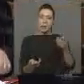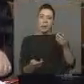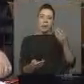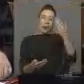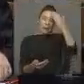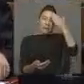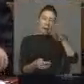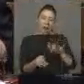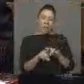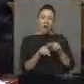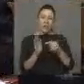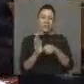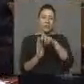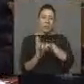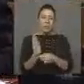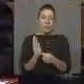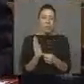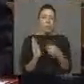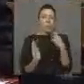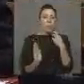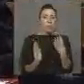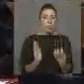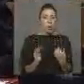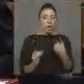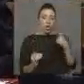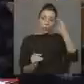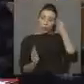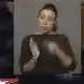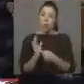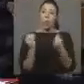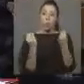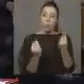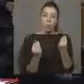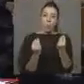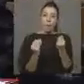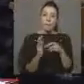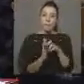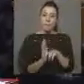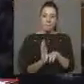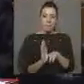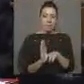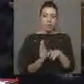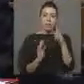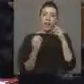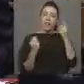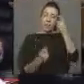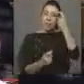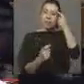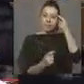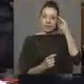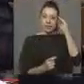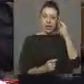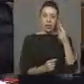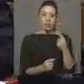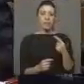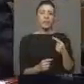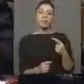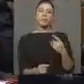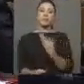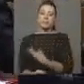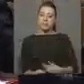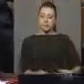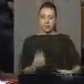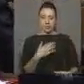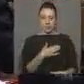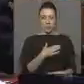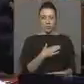esta maldición sobre este proyecto, porque la verdad es que creo que este es un muy buen proyecto y que está muy bien pensado. Presidente,